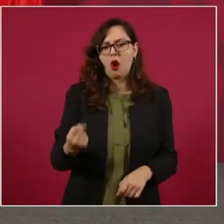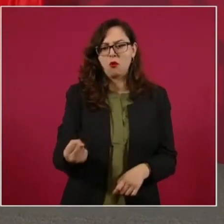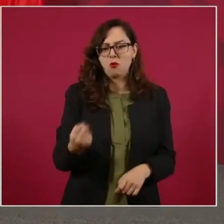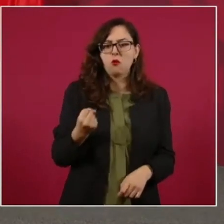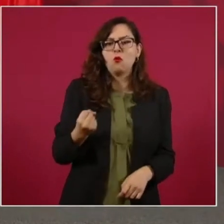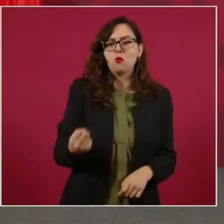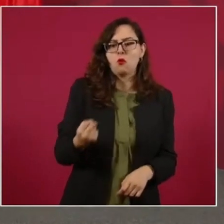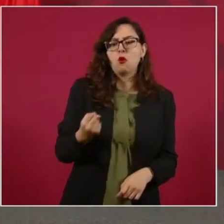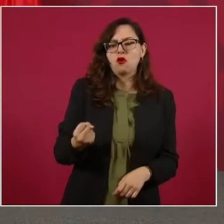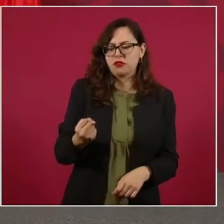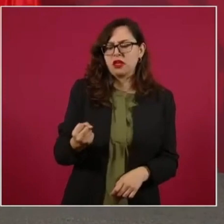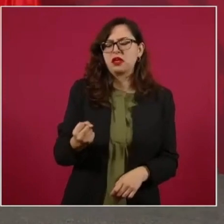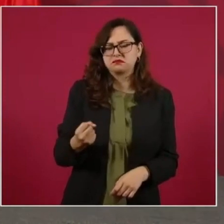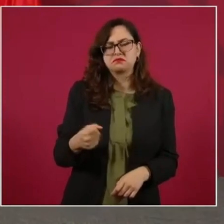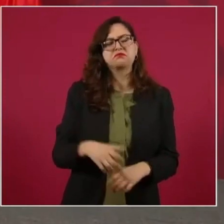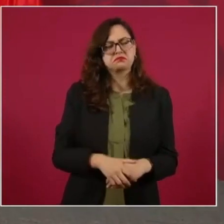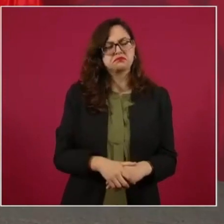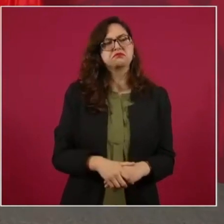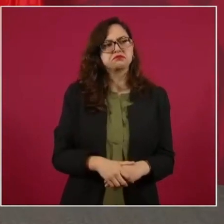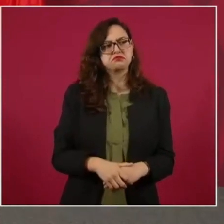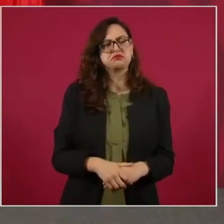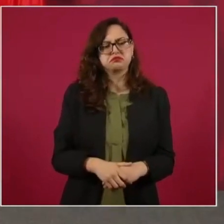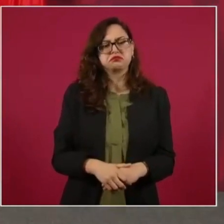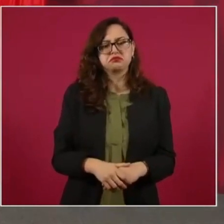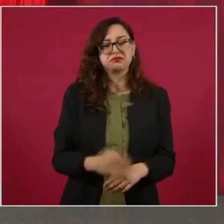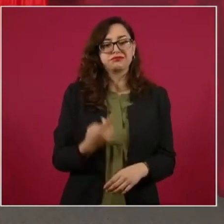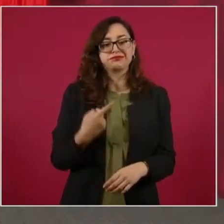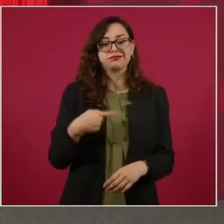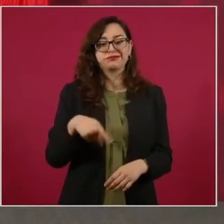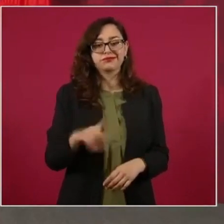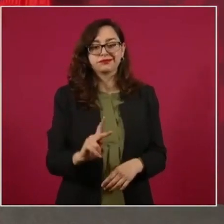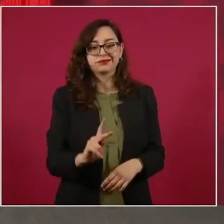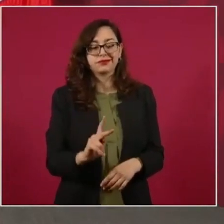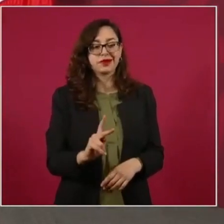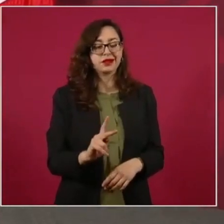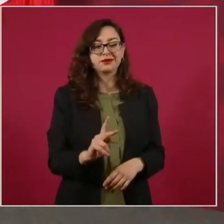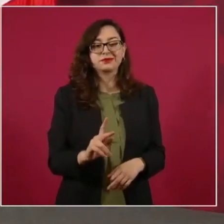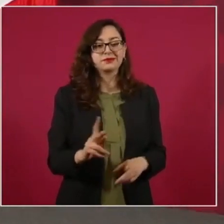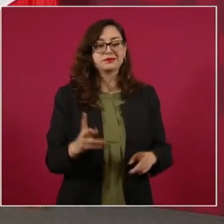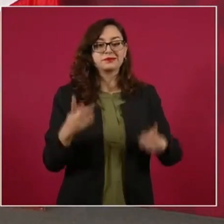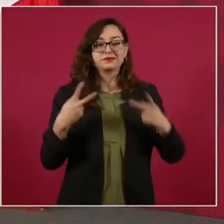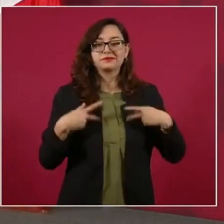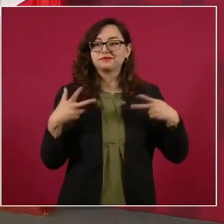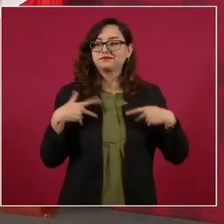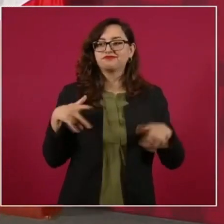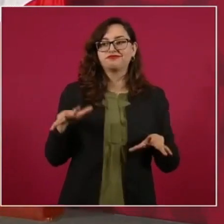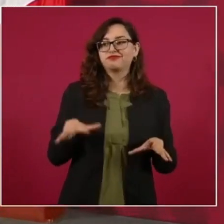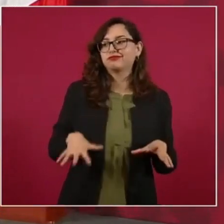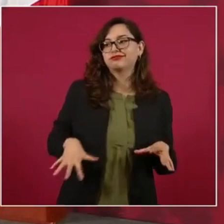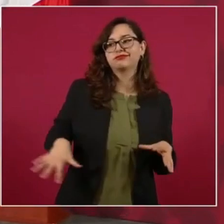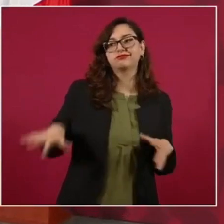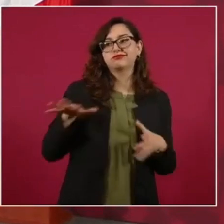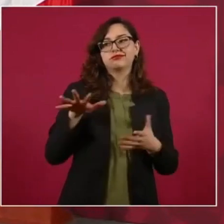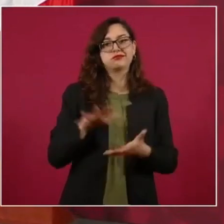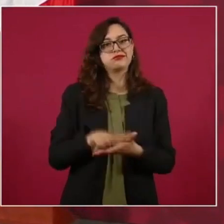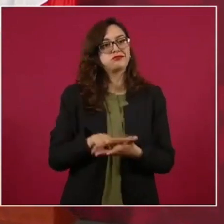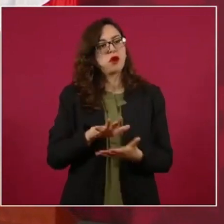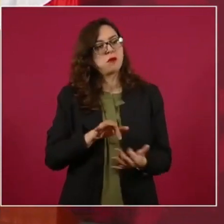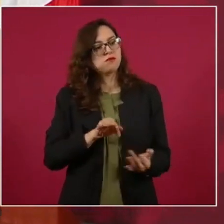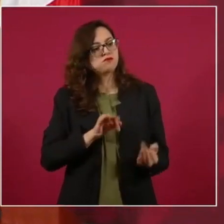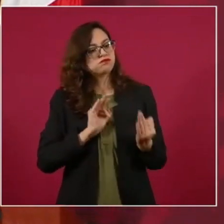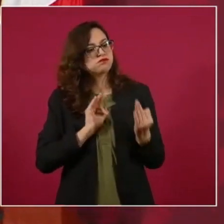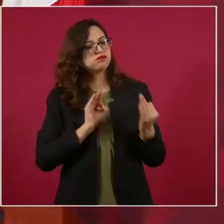tienen como freno la participación del pueblo o